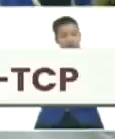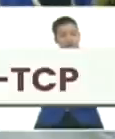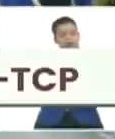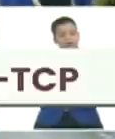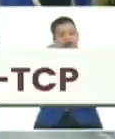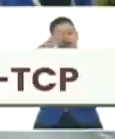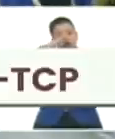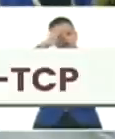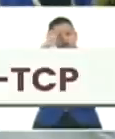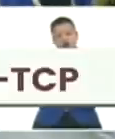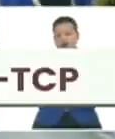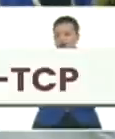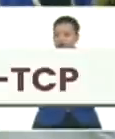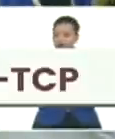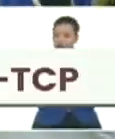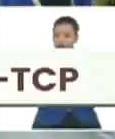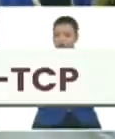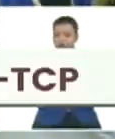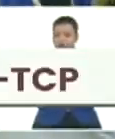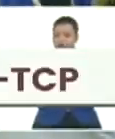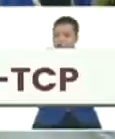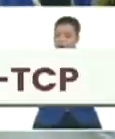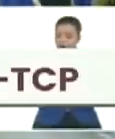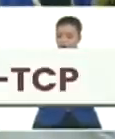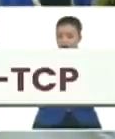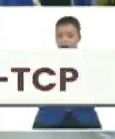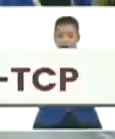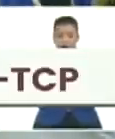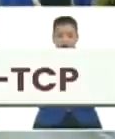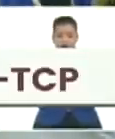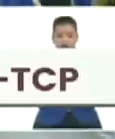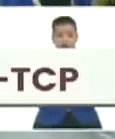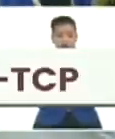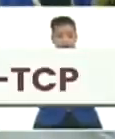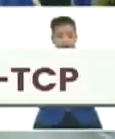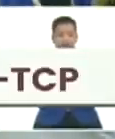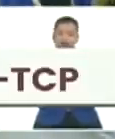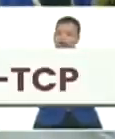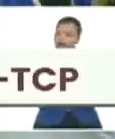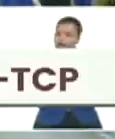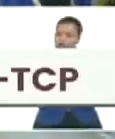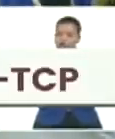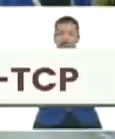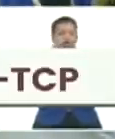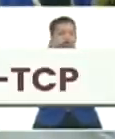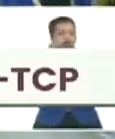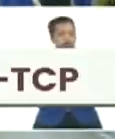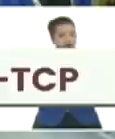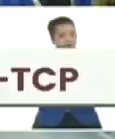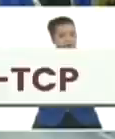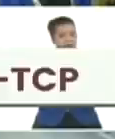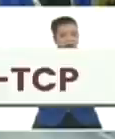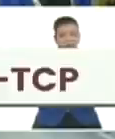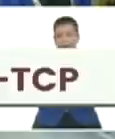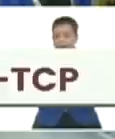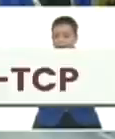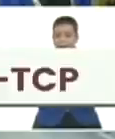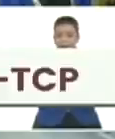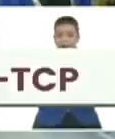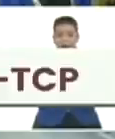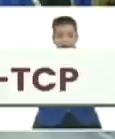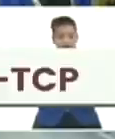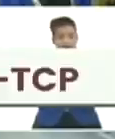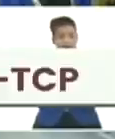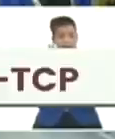para participar en la cumbre de este año. No es un respaldo a las visiones o ideologías de estos países, es una invitación